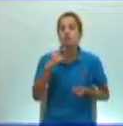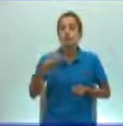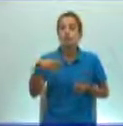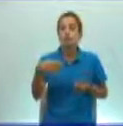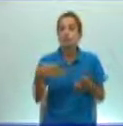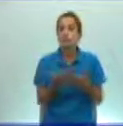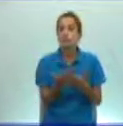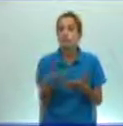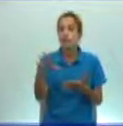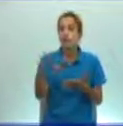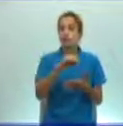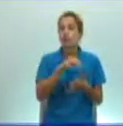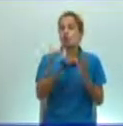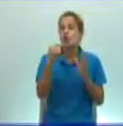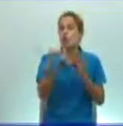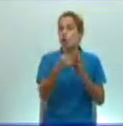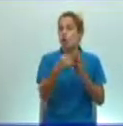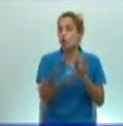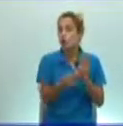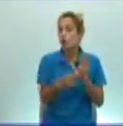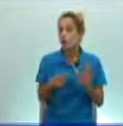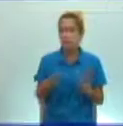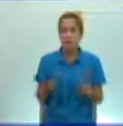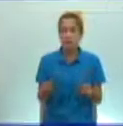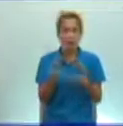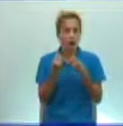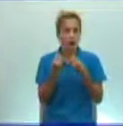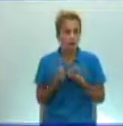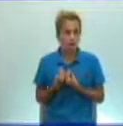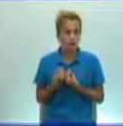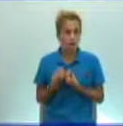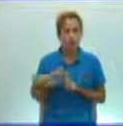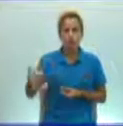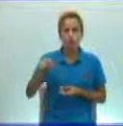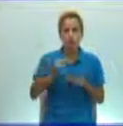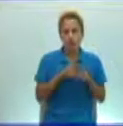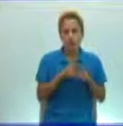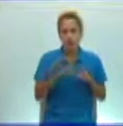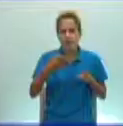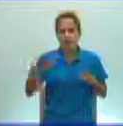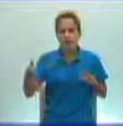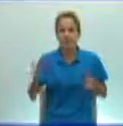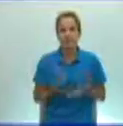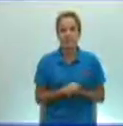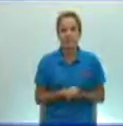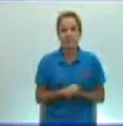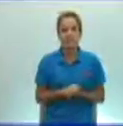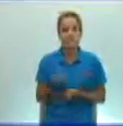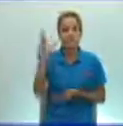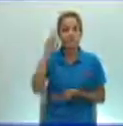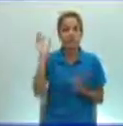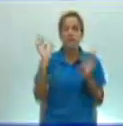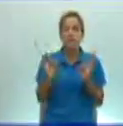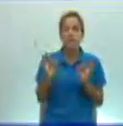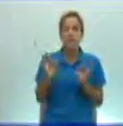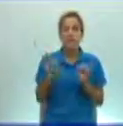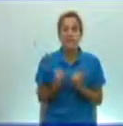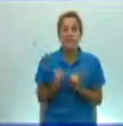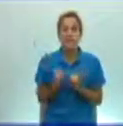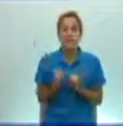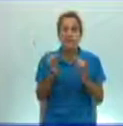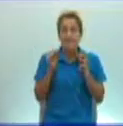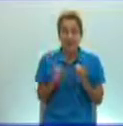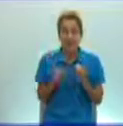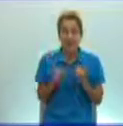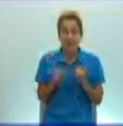los contenidos que han recibido durante toda esta etapa. Recuerda siempre aferrarte a tus